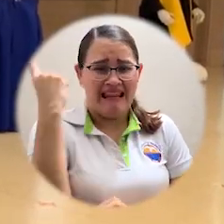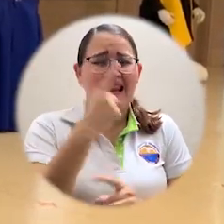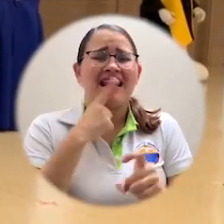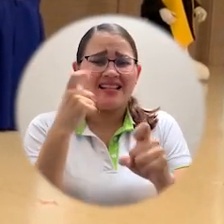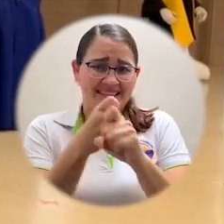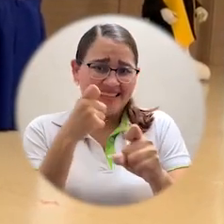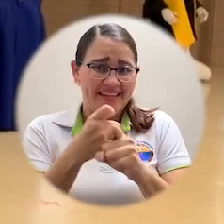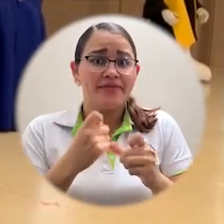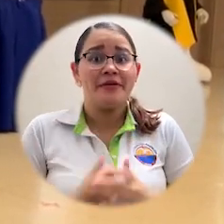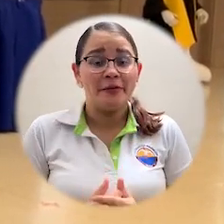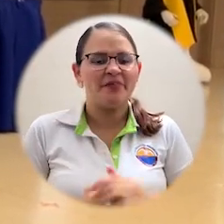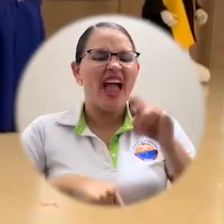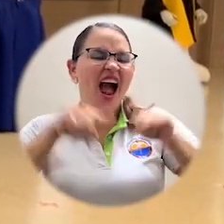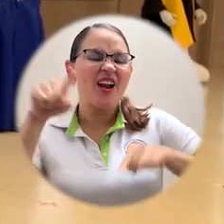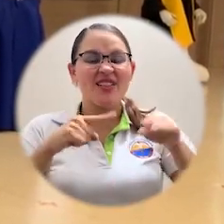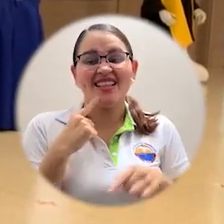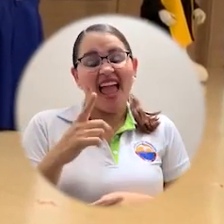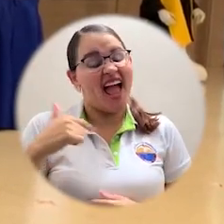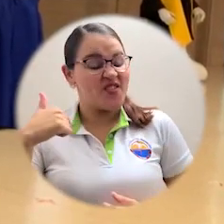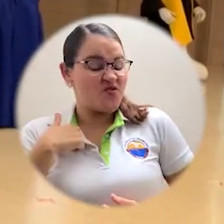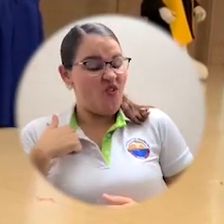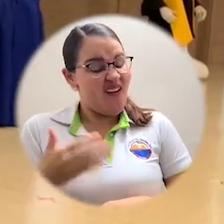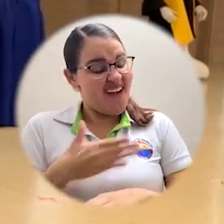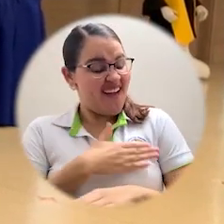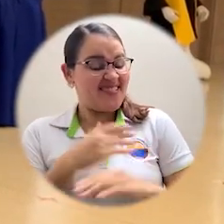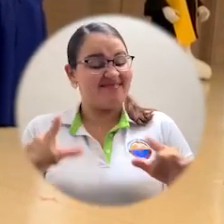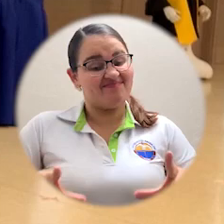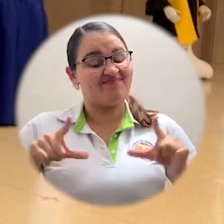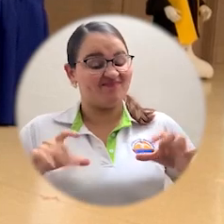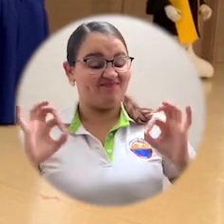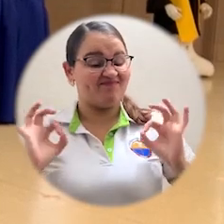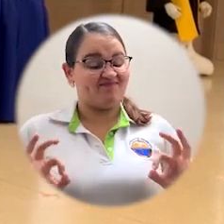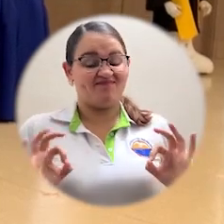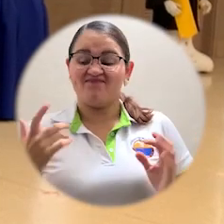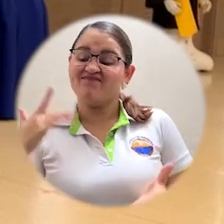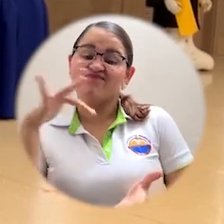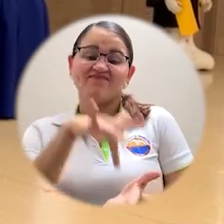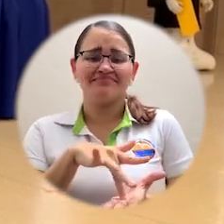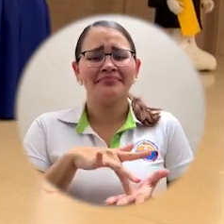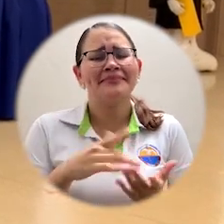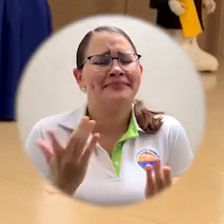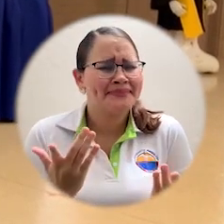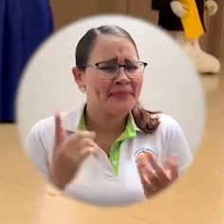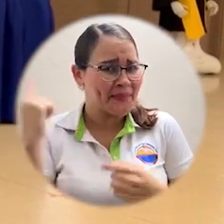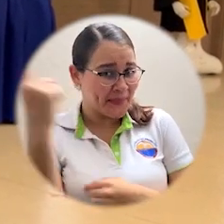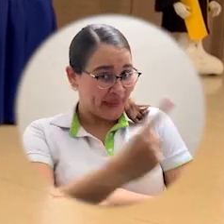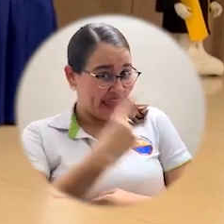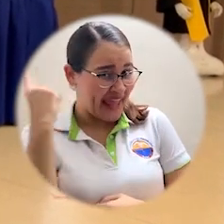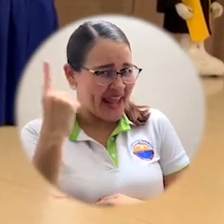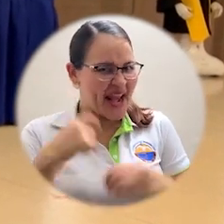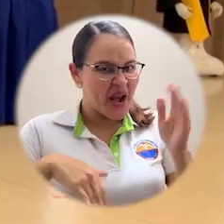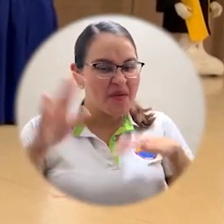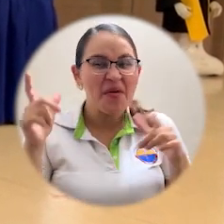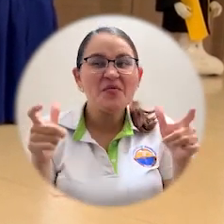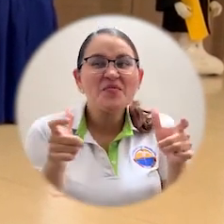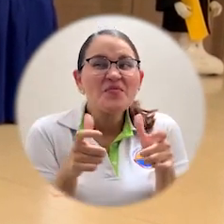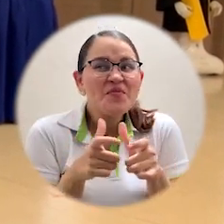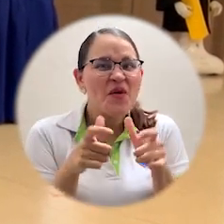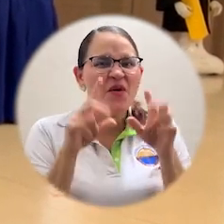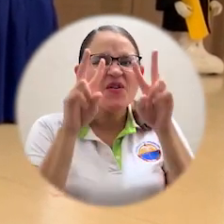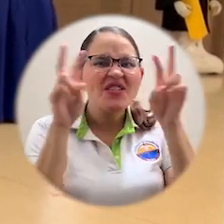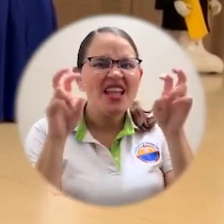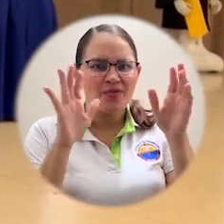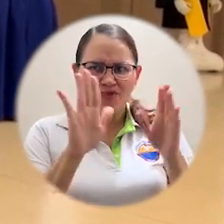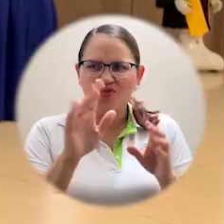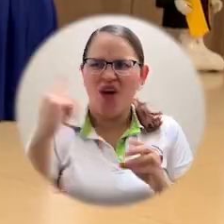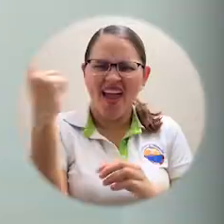decir que tuvieron una ceremonia presencial, pero muy pocos podrán jactarse de haber estado en medio de una pandemia en una ceremonia